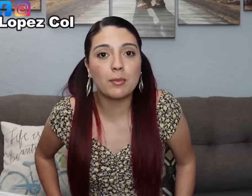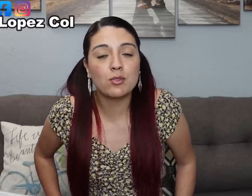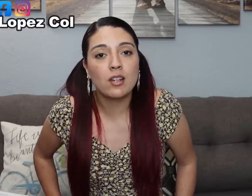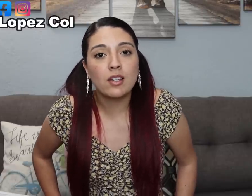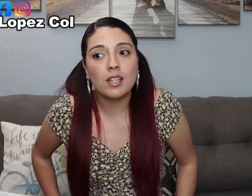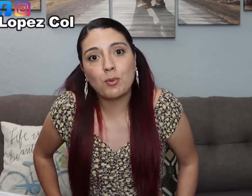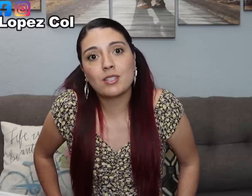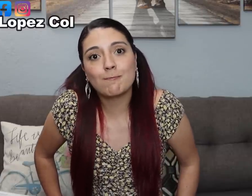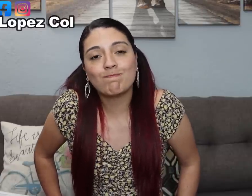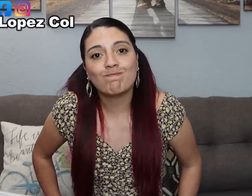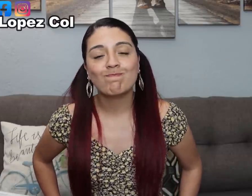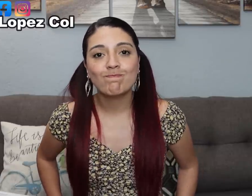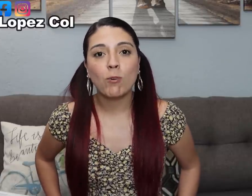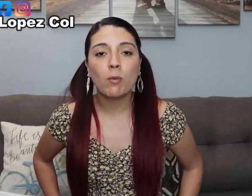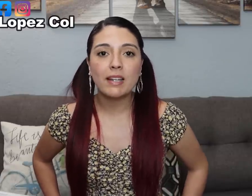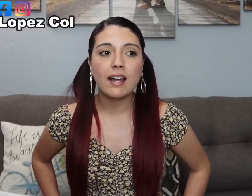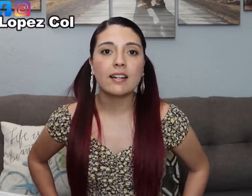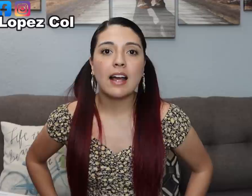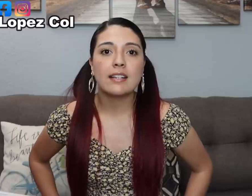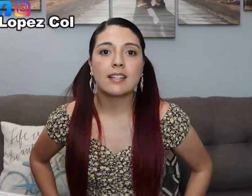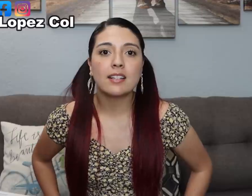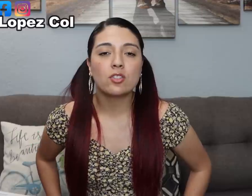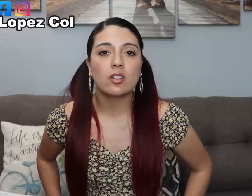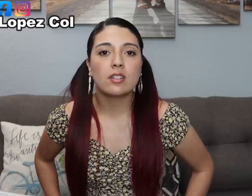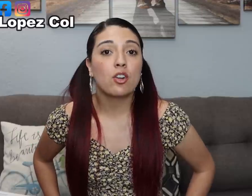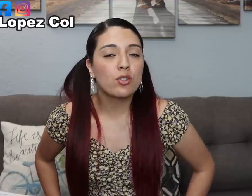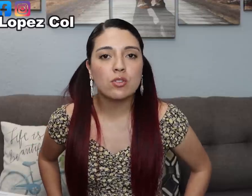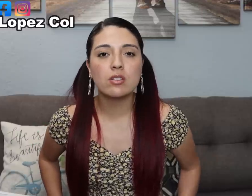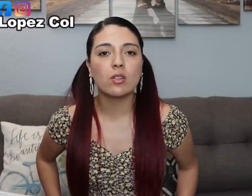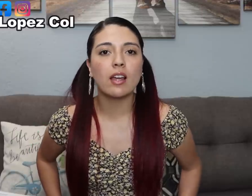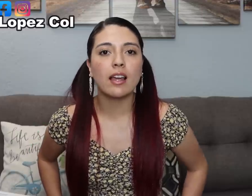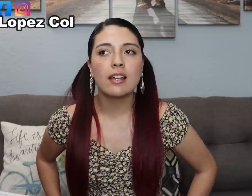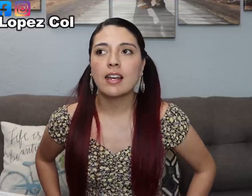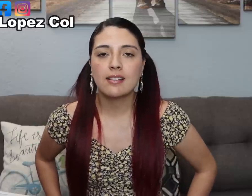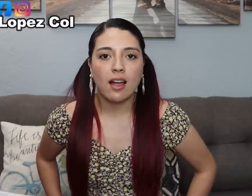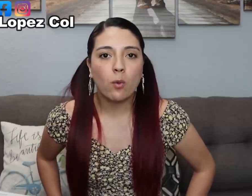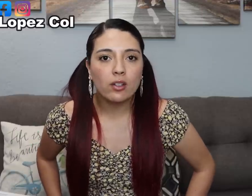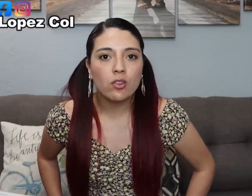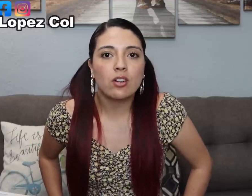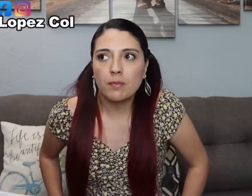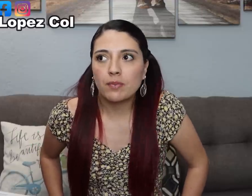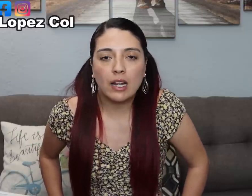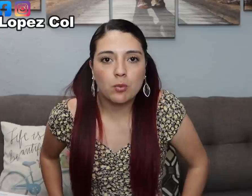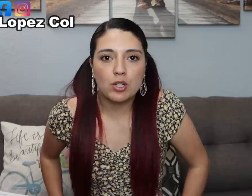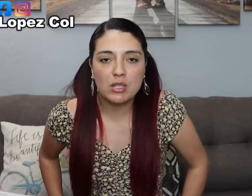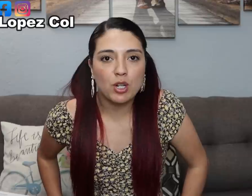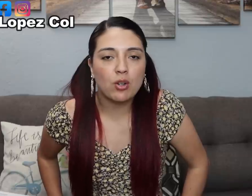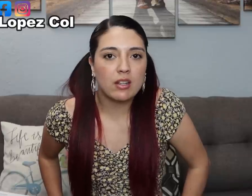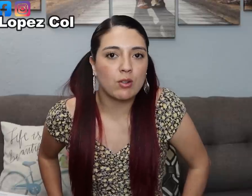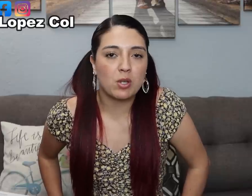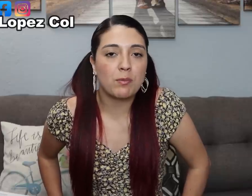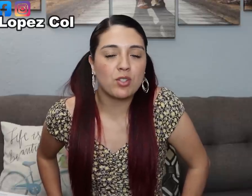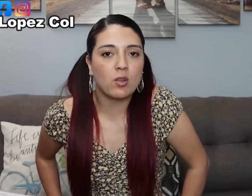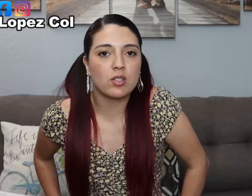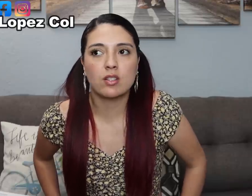los cerramos y pues obligan a estas naciones, que no estoy diciendo que esté de acuerdo con el comunismo ni